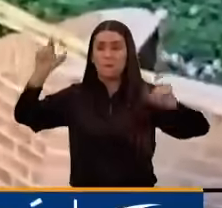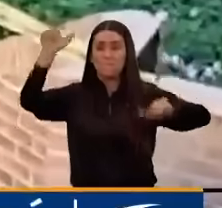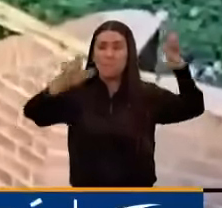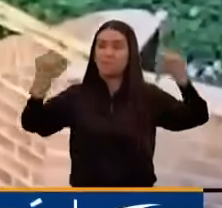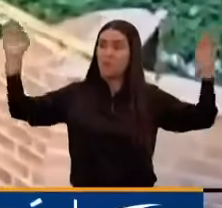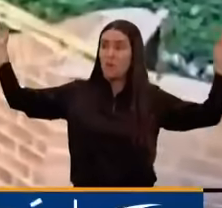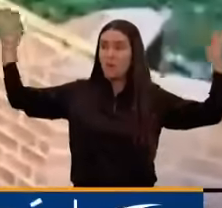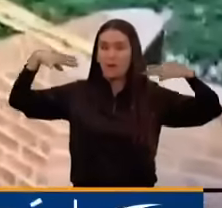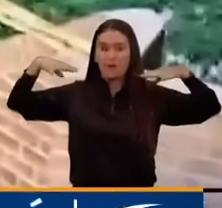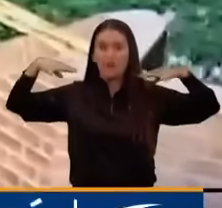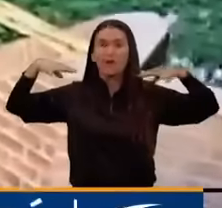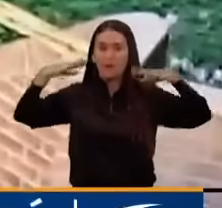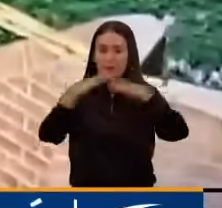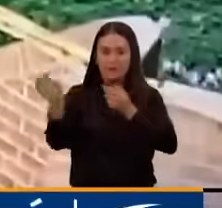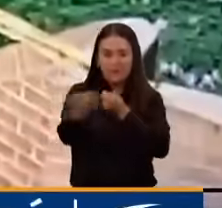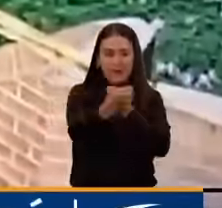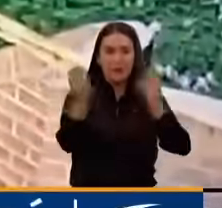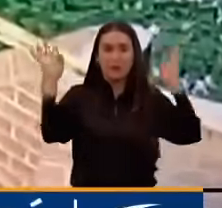a gritar